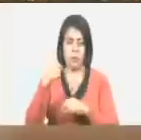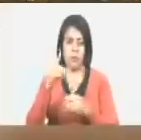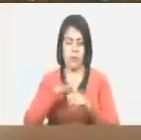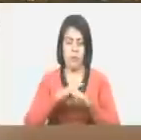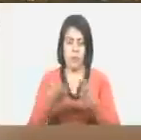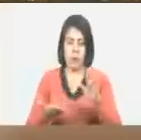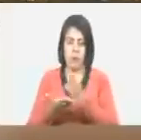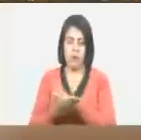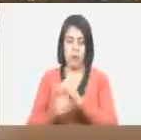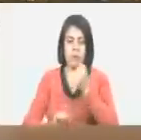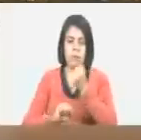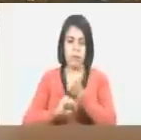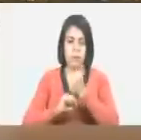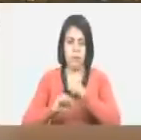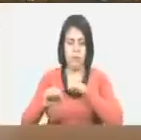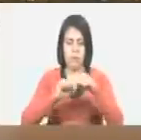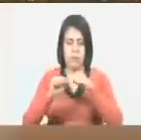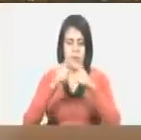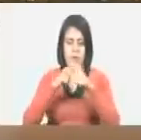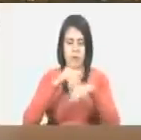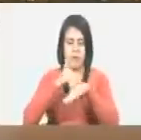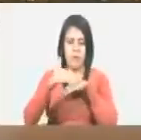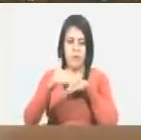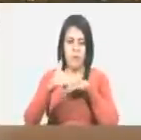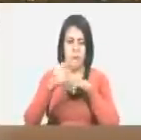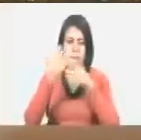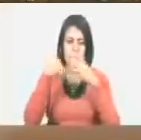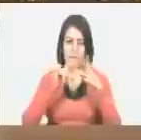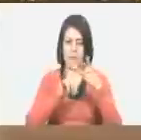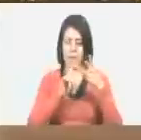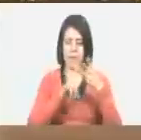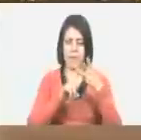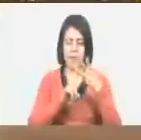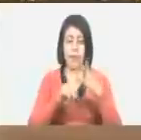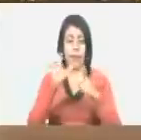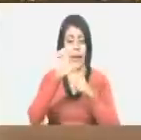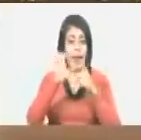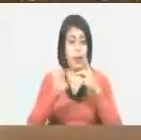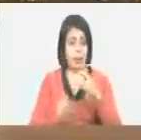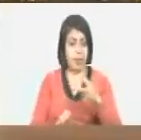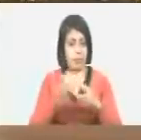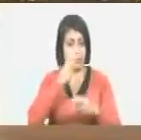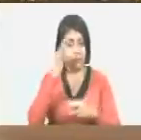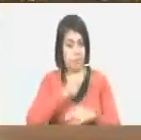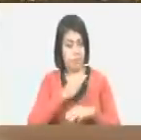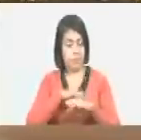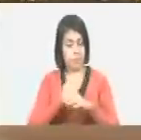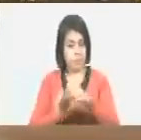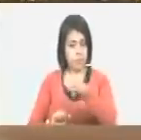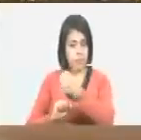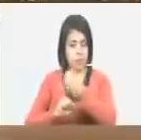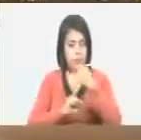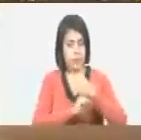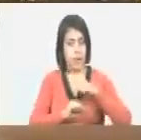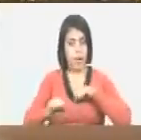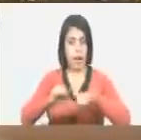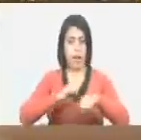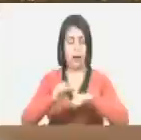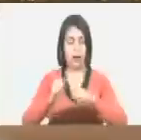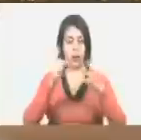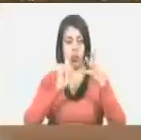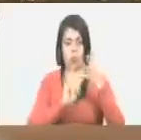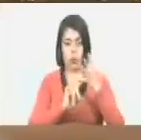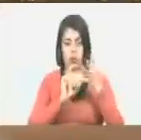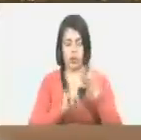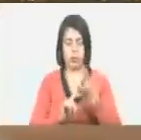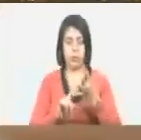que fundamentan la acción de extinción de dominio. 3. Los elementos de convicción que respaldan la acción.